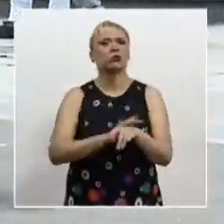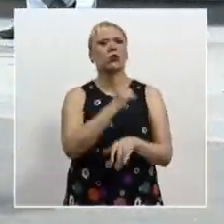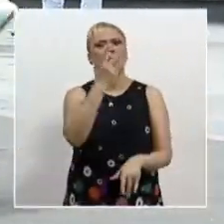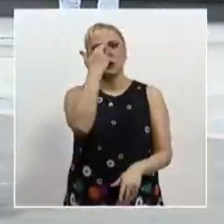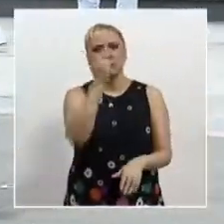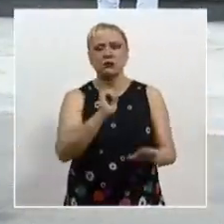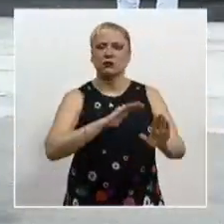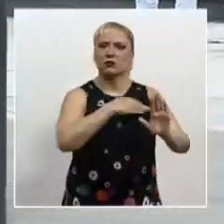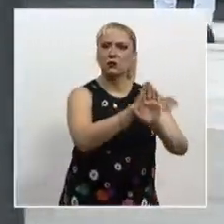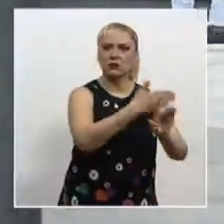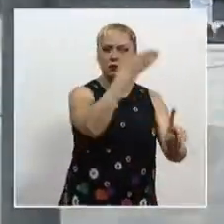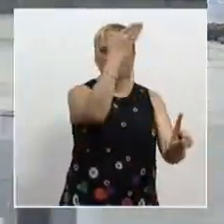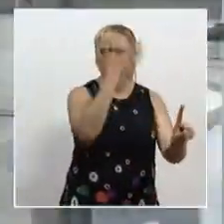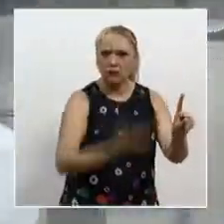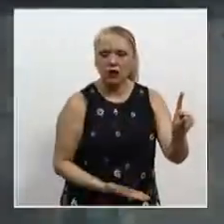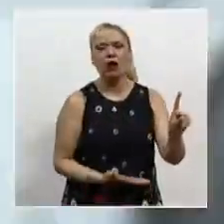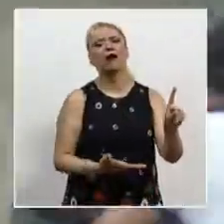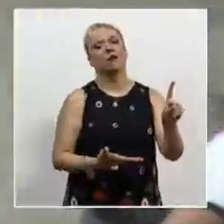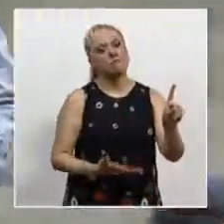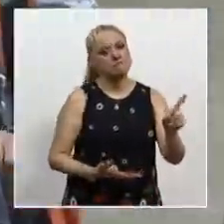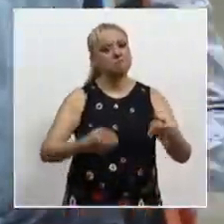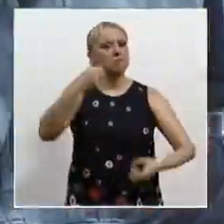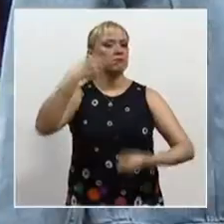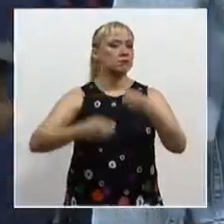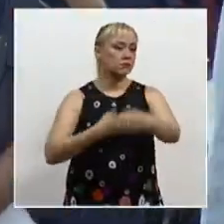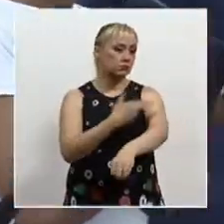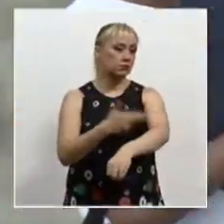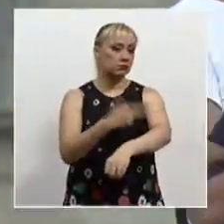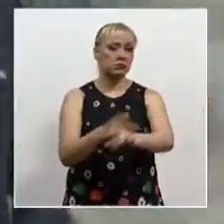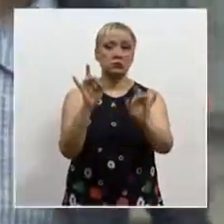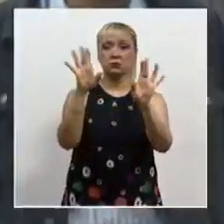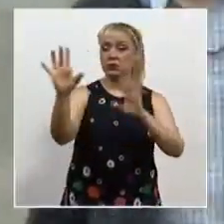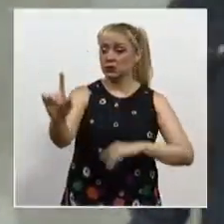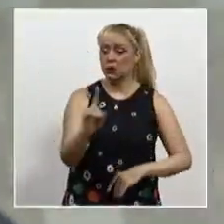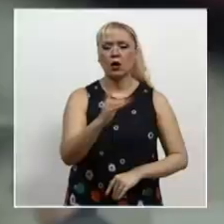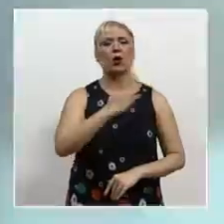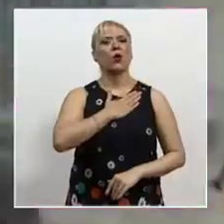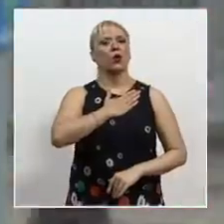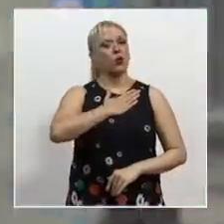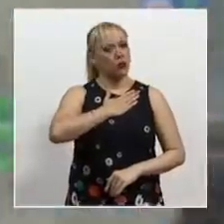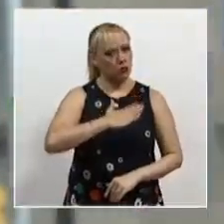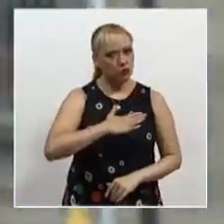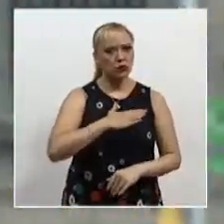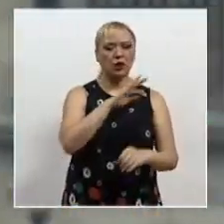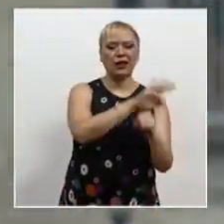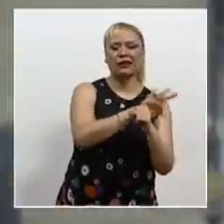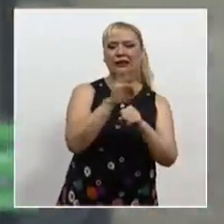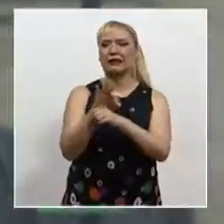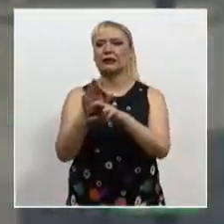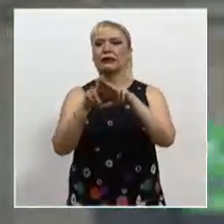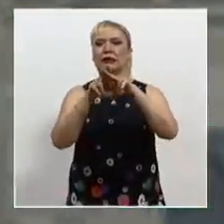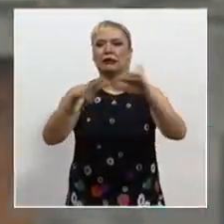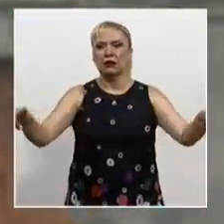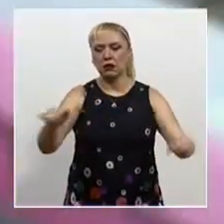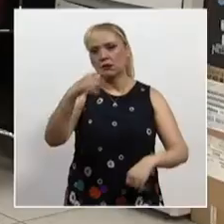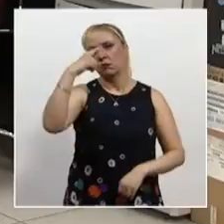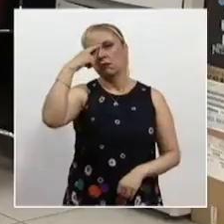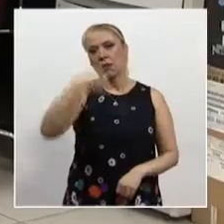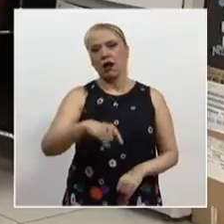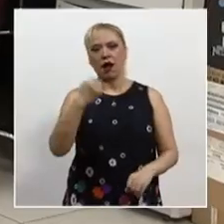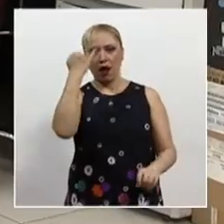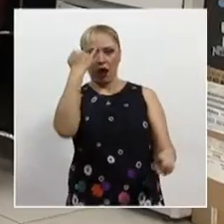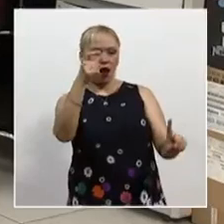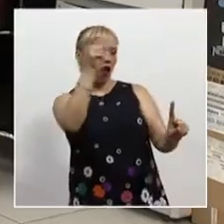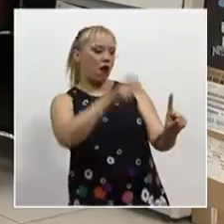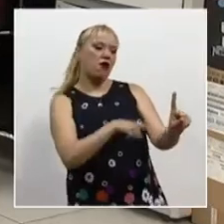género contra la mujer y que los procesos judiciales en la materia sean imparciales, justos y que no se vean afectados por estereotipos de